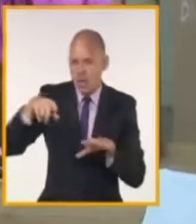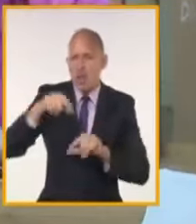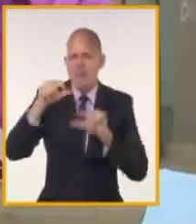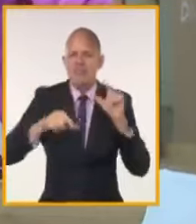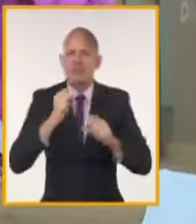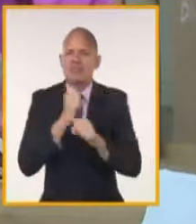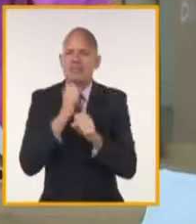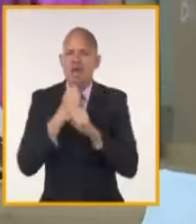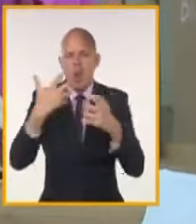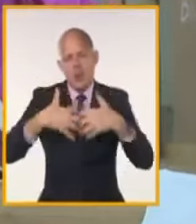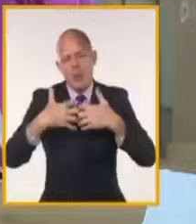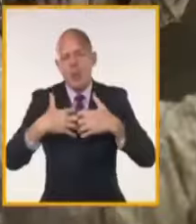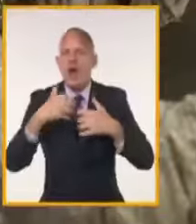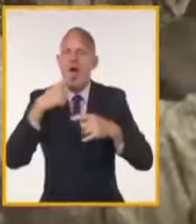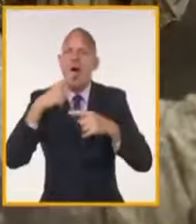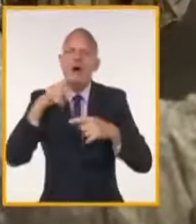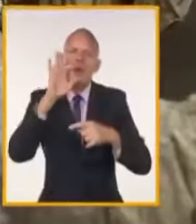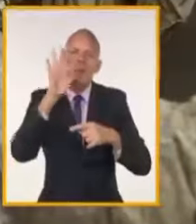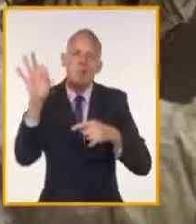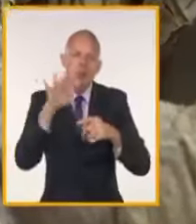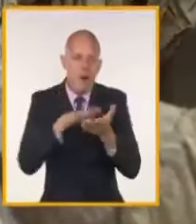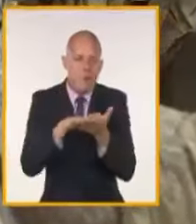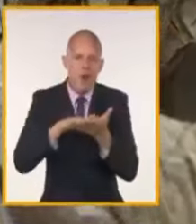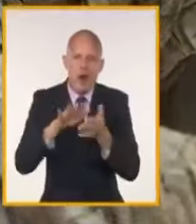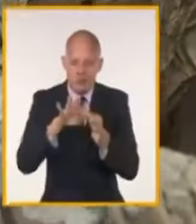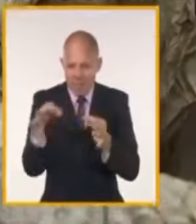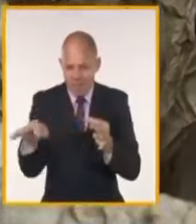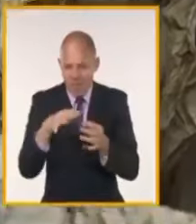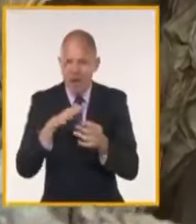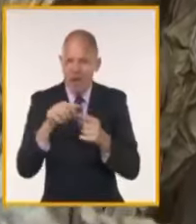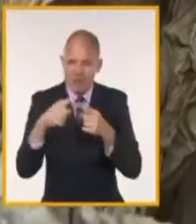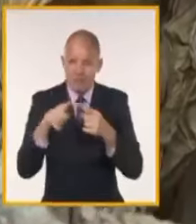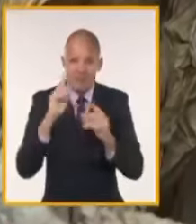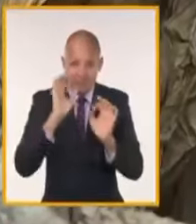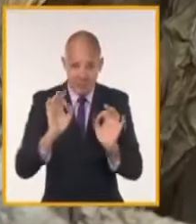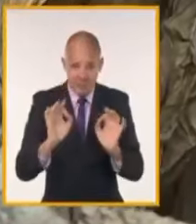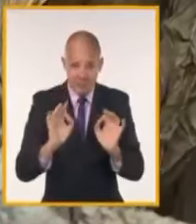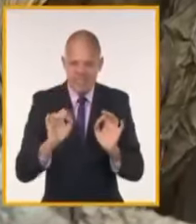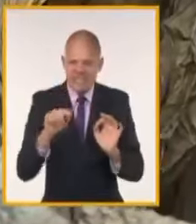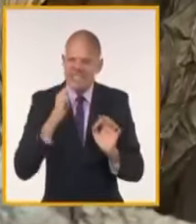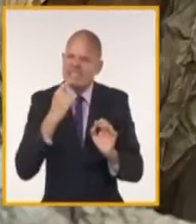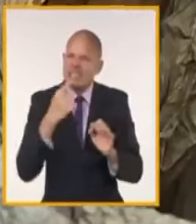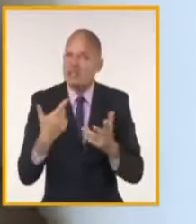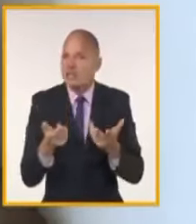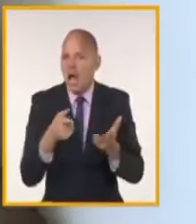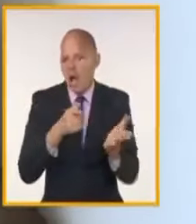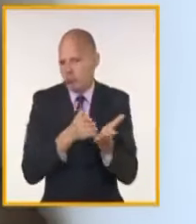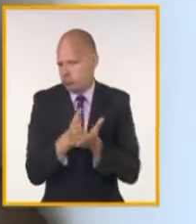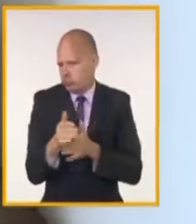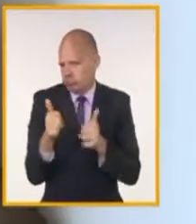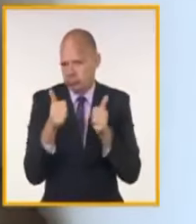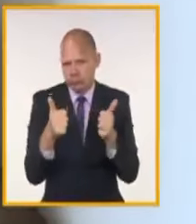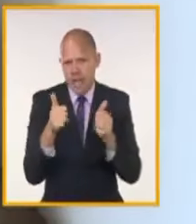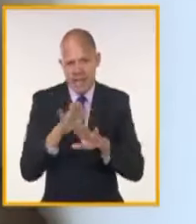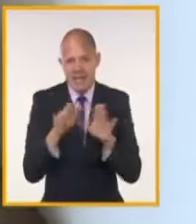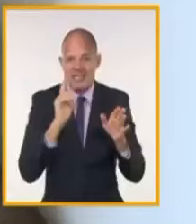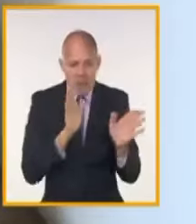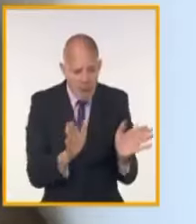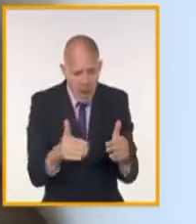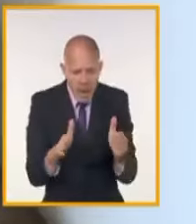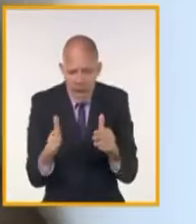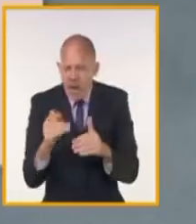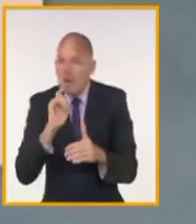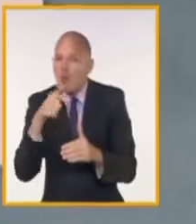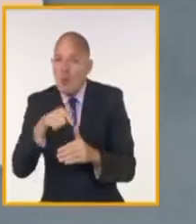procesos para beneficiar la hoja del tabaco coinciden en que el proyecto sustituye cargas del